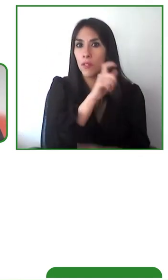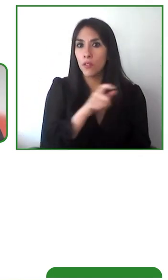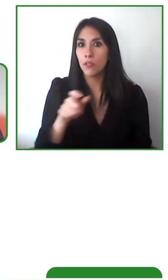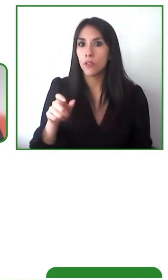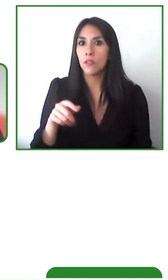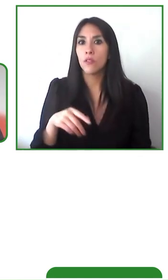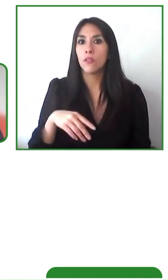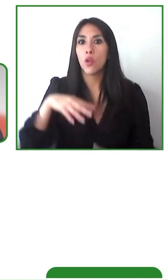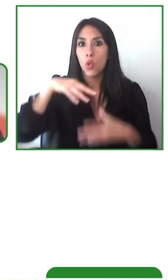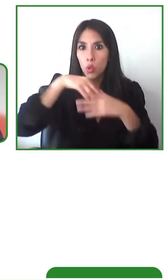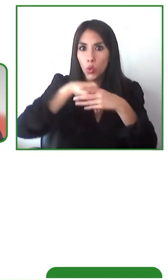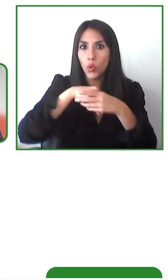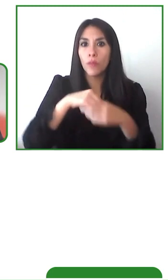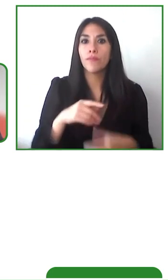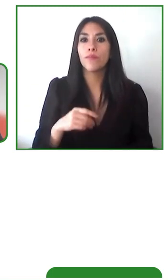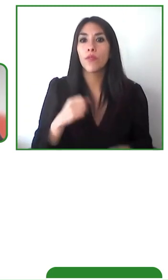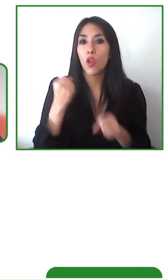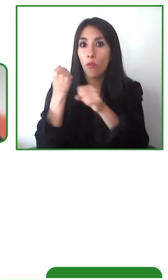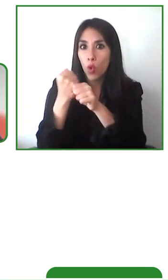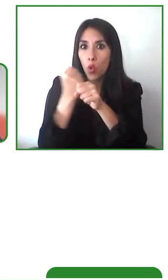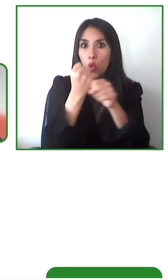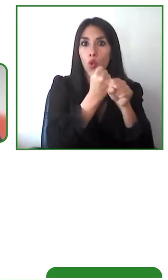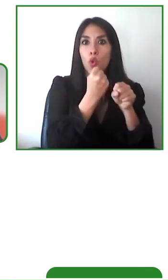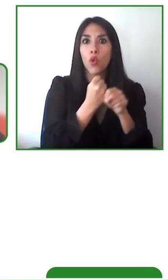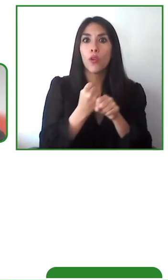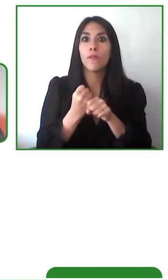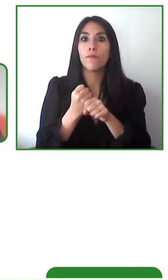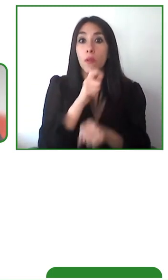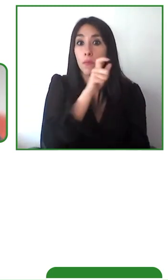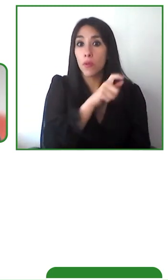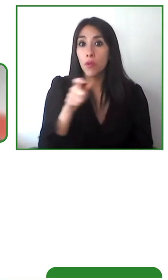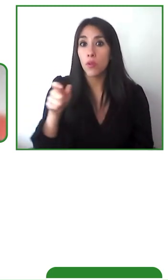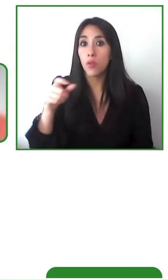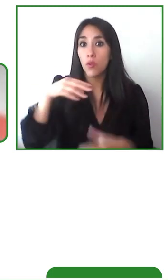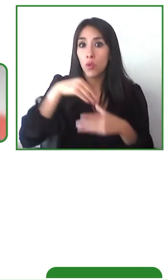trabajando con la gente dentro de su modelo.